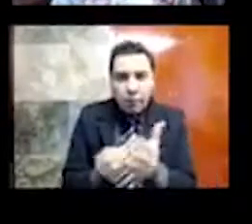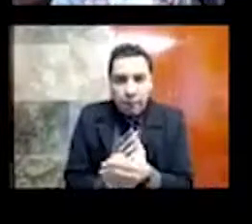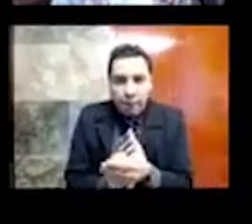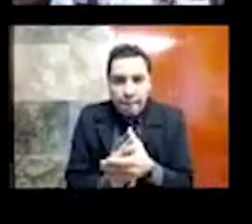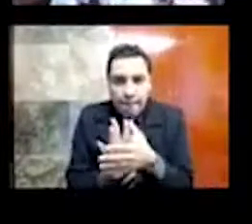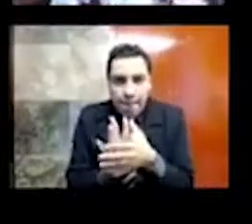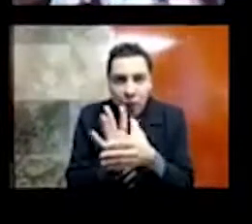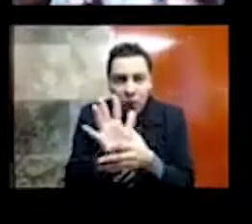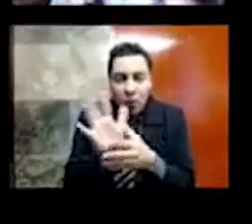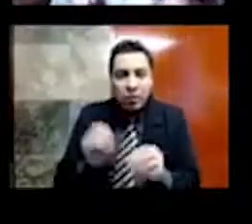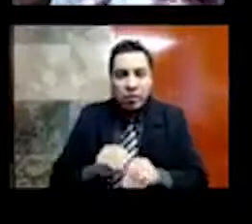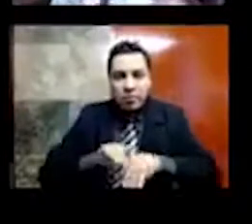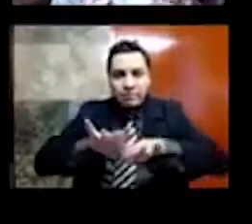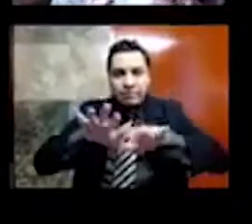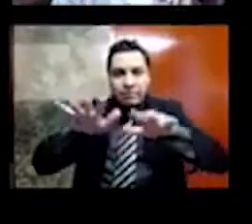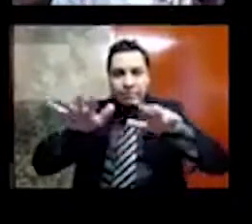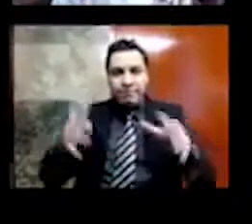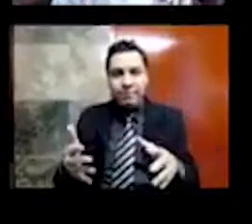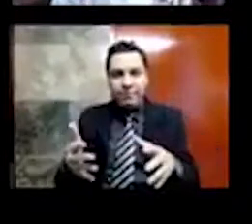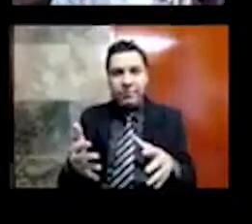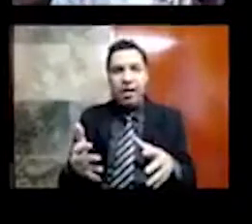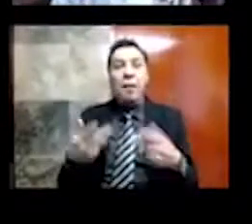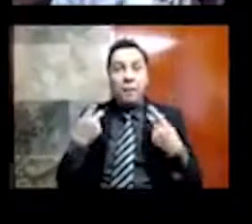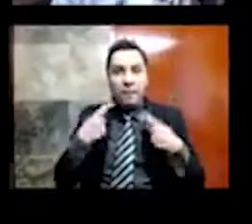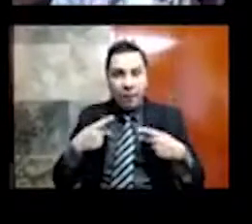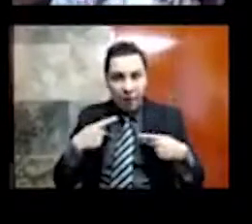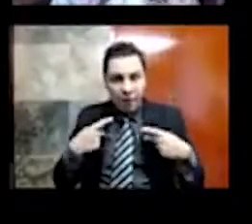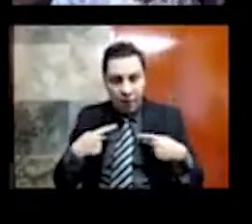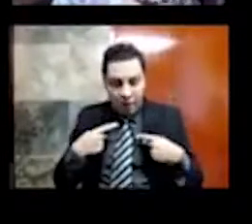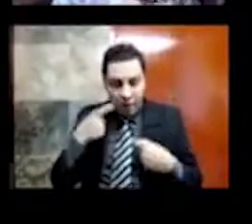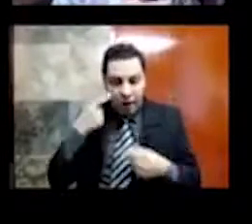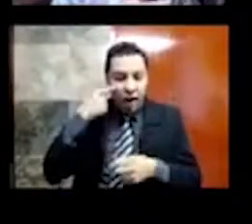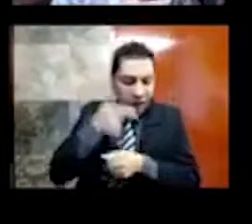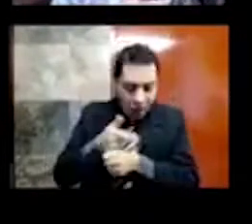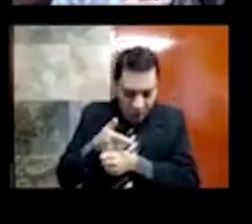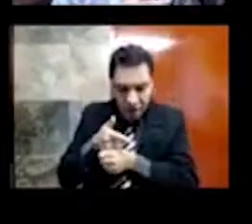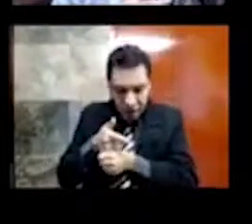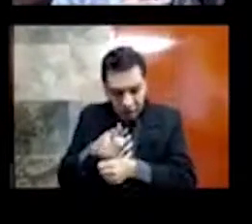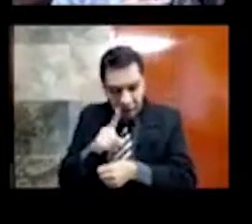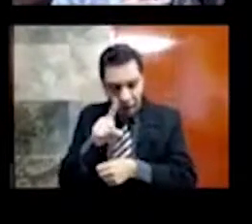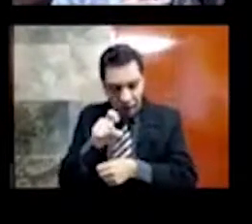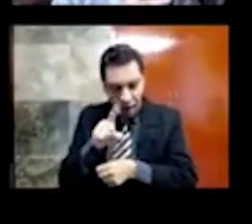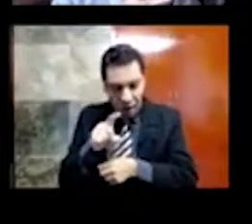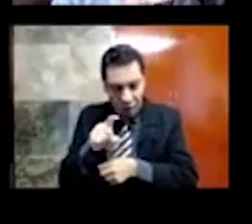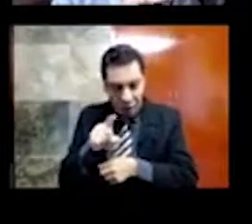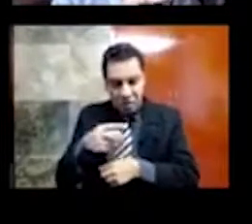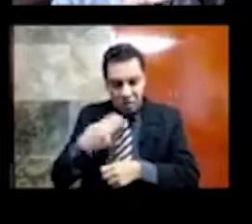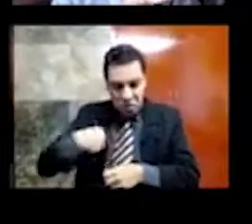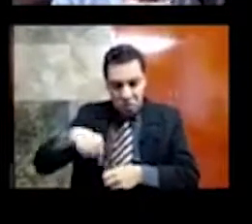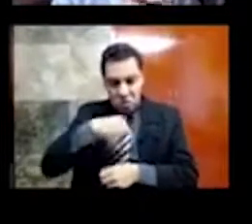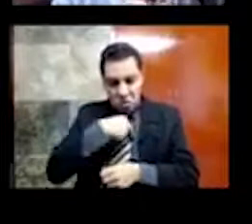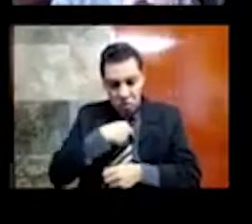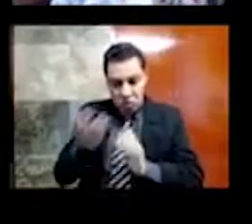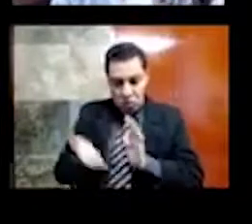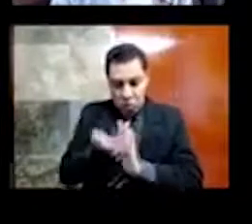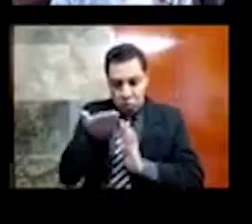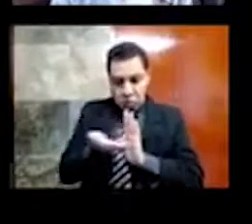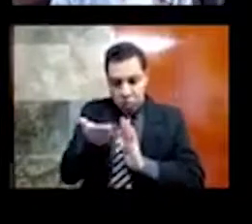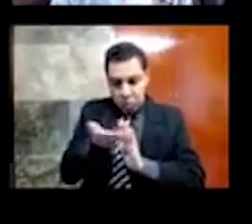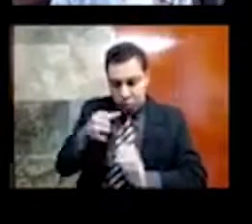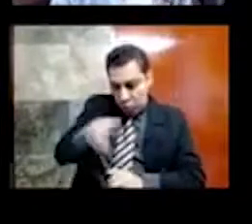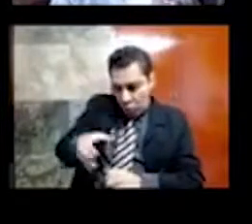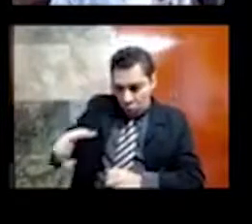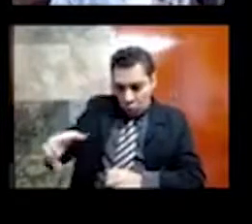plano construyeron encima. Nosotros, con nuestra manera de pensar, no construiríamos encima, sino a un